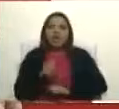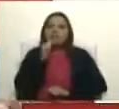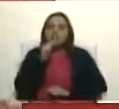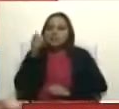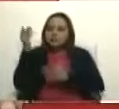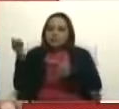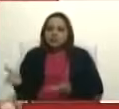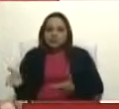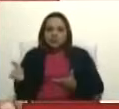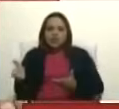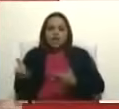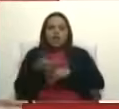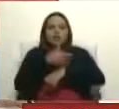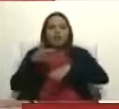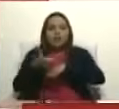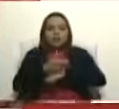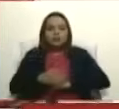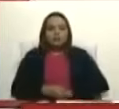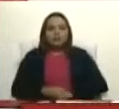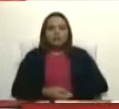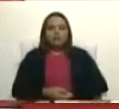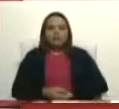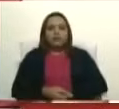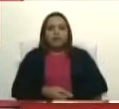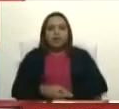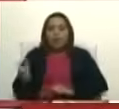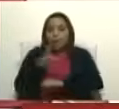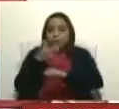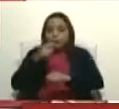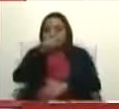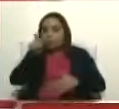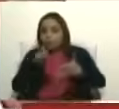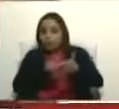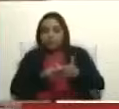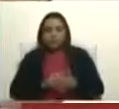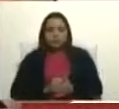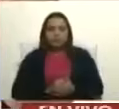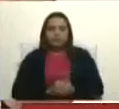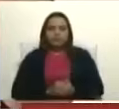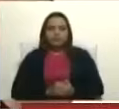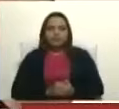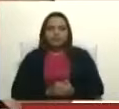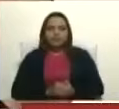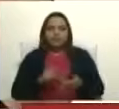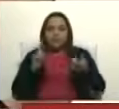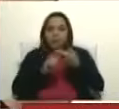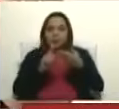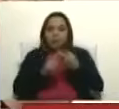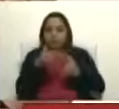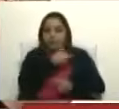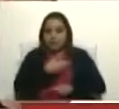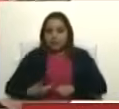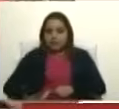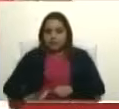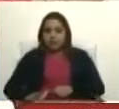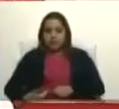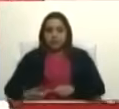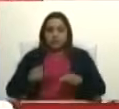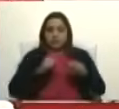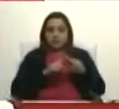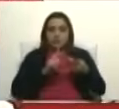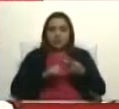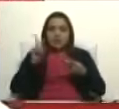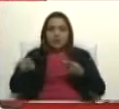poderes. A los poderes, al Estado. Al Estado. Al Poder Ejecutivo, que tiene sus competencias. Al